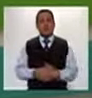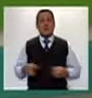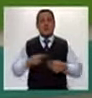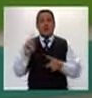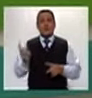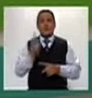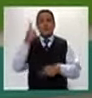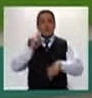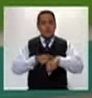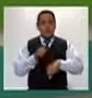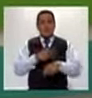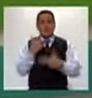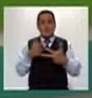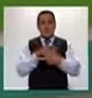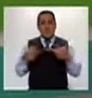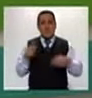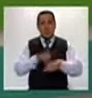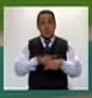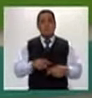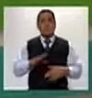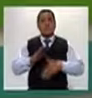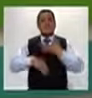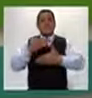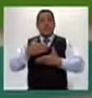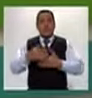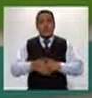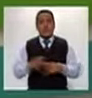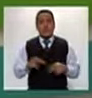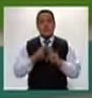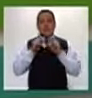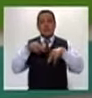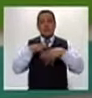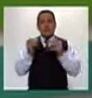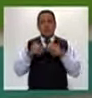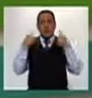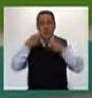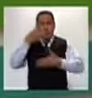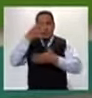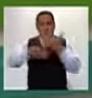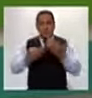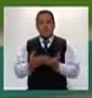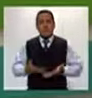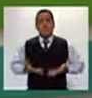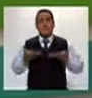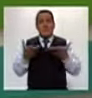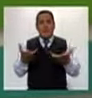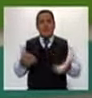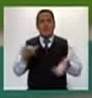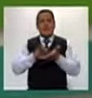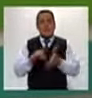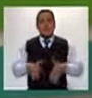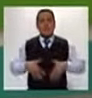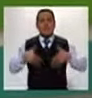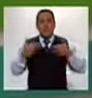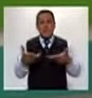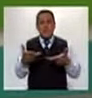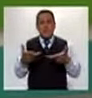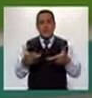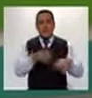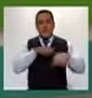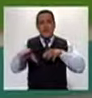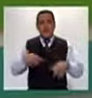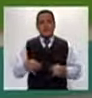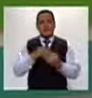primeros tres momentos sin embargo luego el resultado de la estadística del estudio va a permitir que se puedan crear